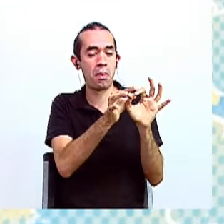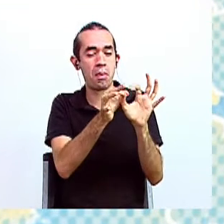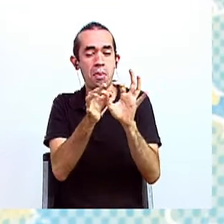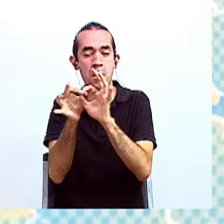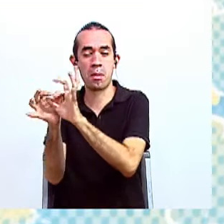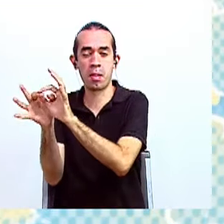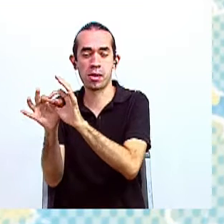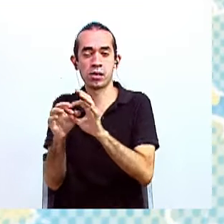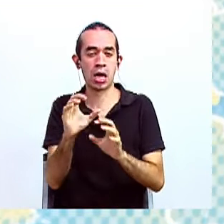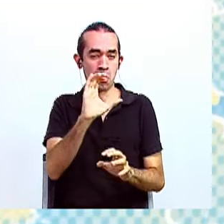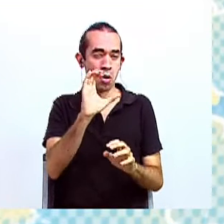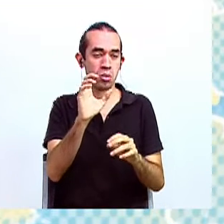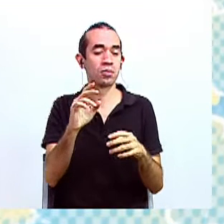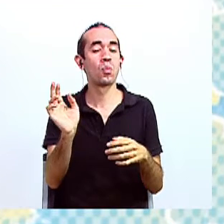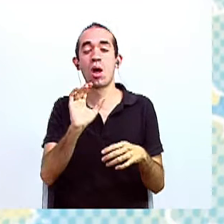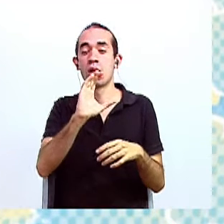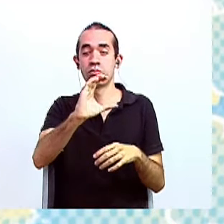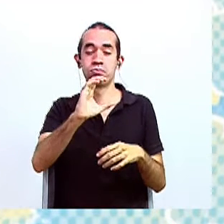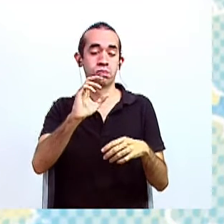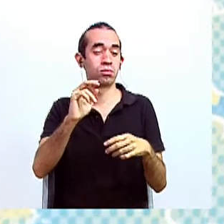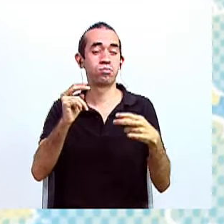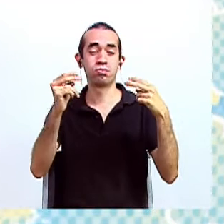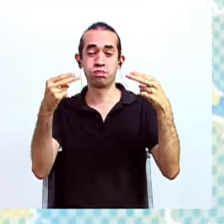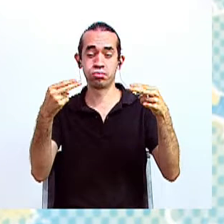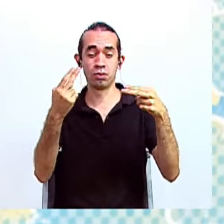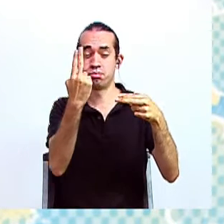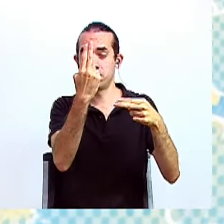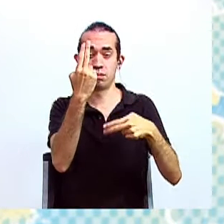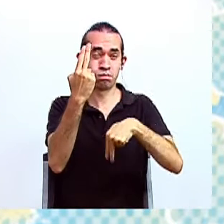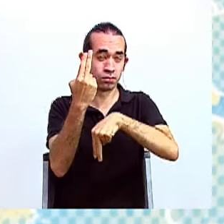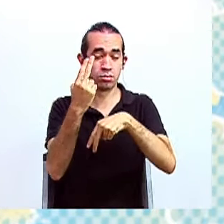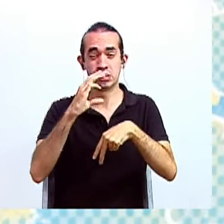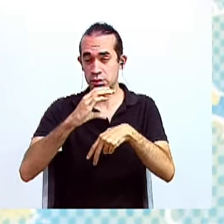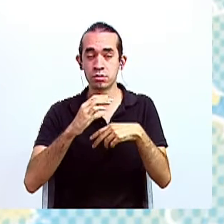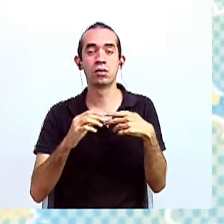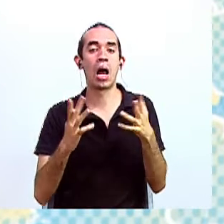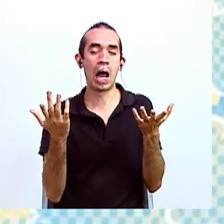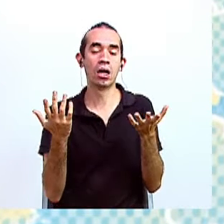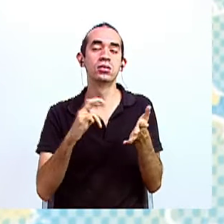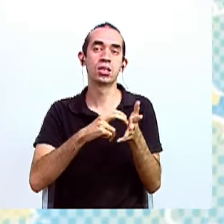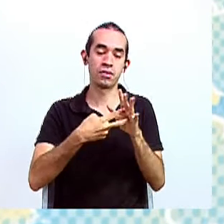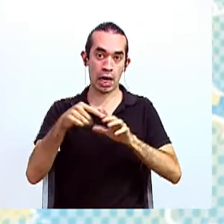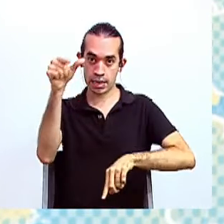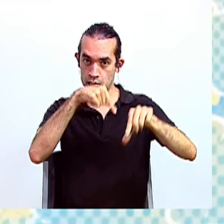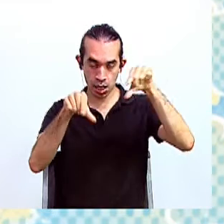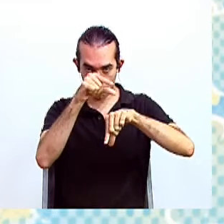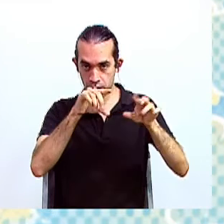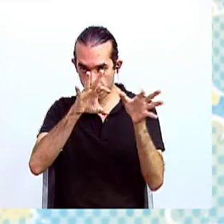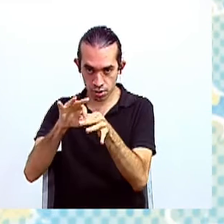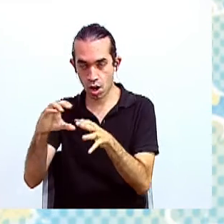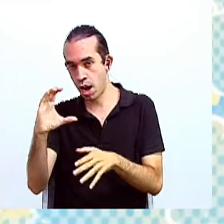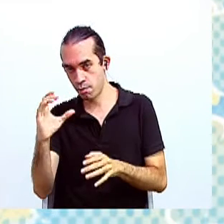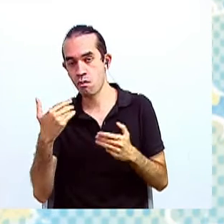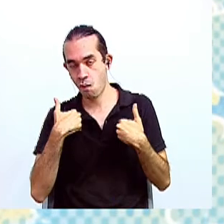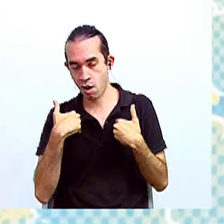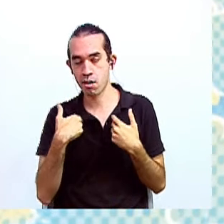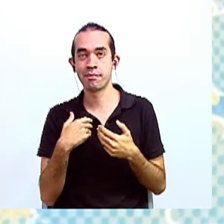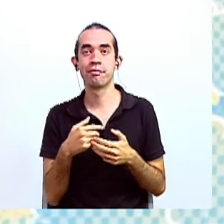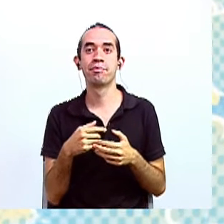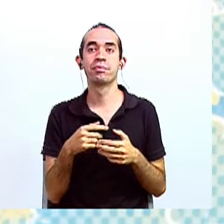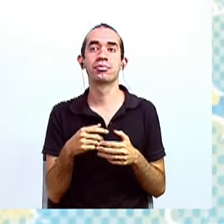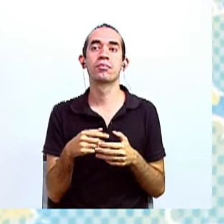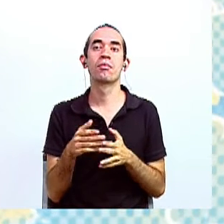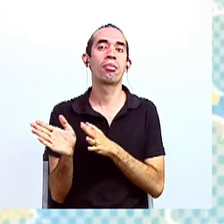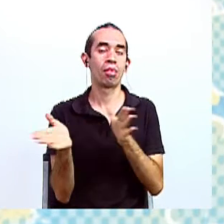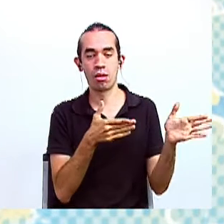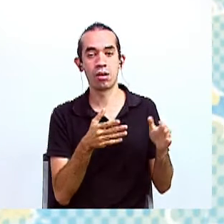sus características. Y la química orgánica se basa en este elemento, la presencia de este elemento.